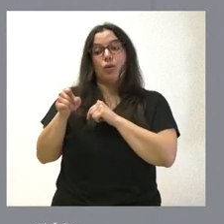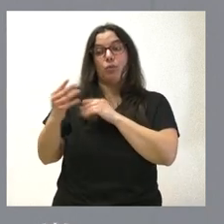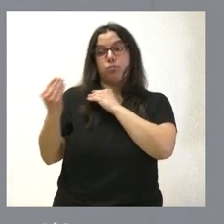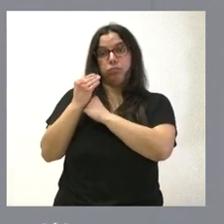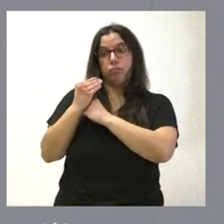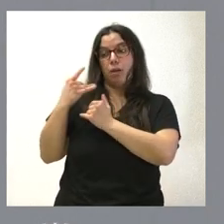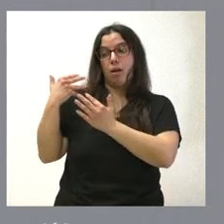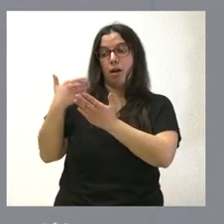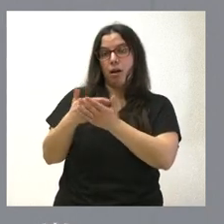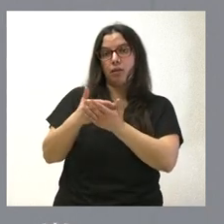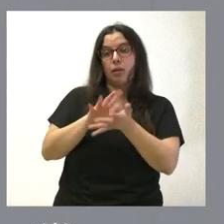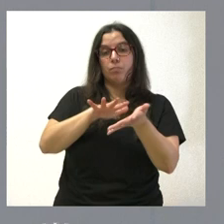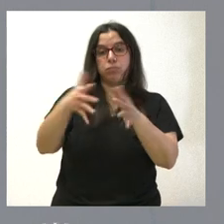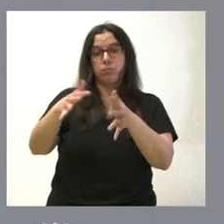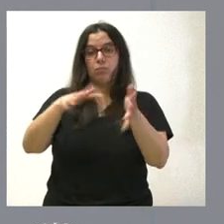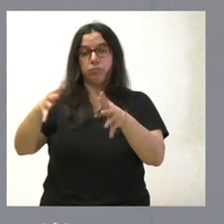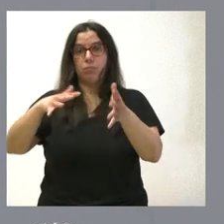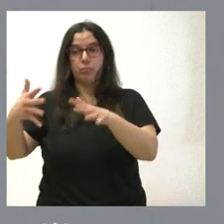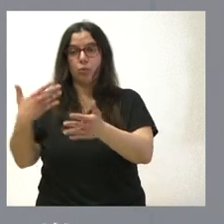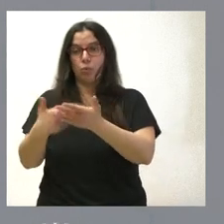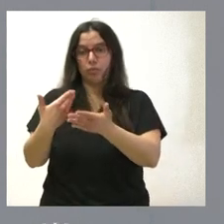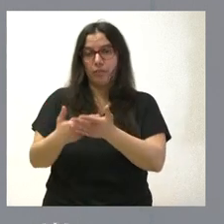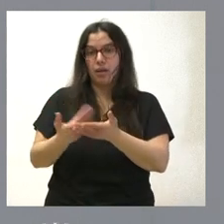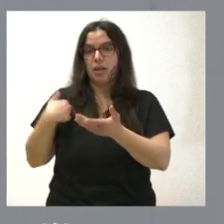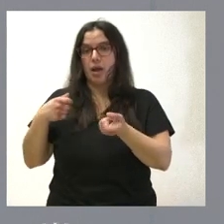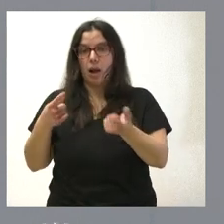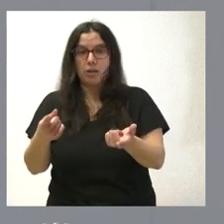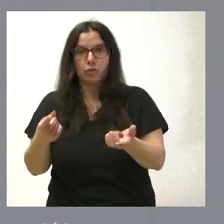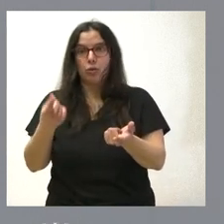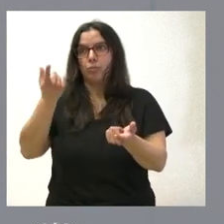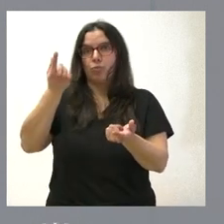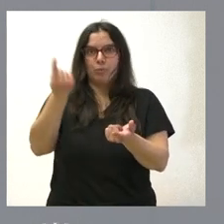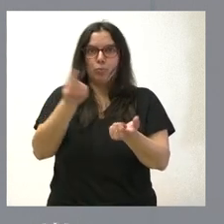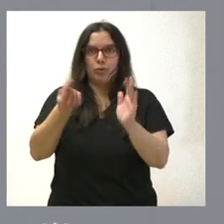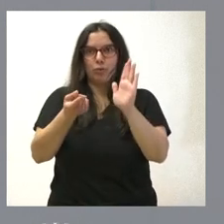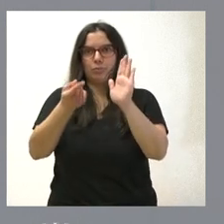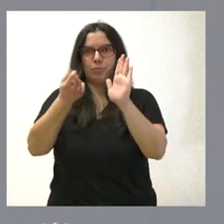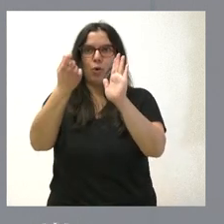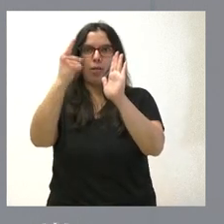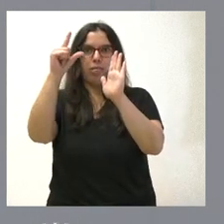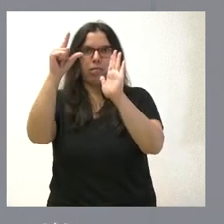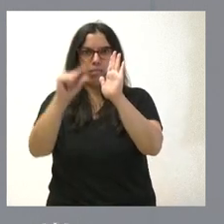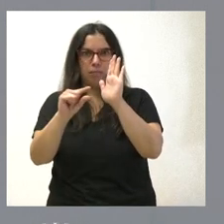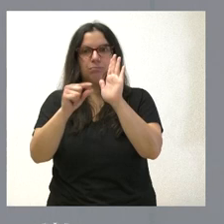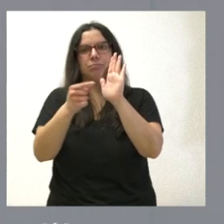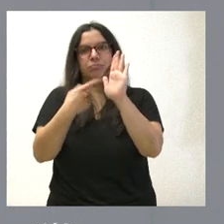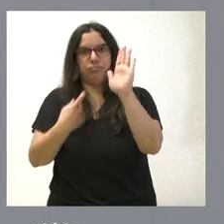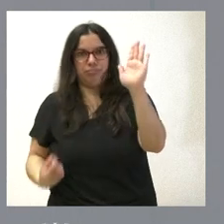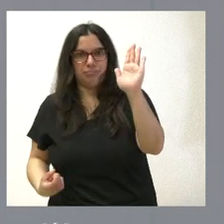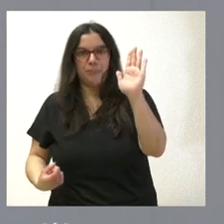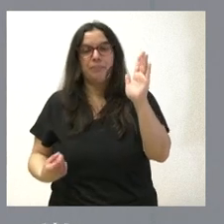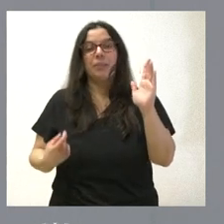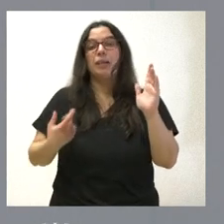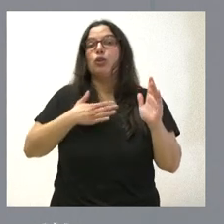fondos pues lógicamente se van justificando los mismos y van desapareciendo del presupuesto Nuestro objetivo cuál es ir acelerando la